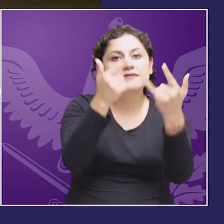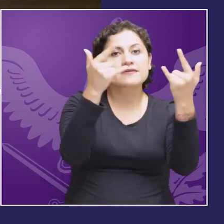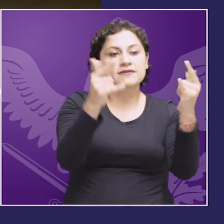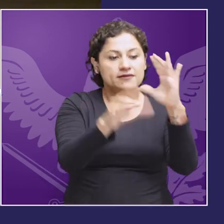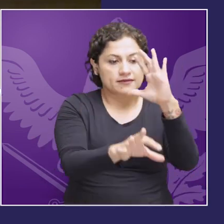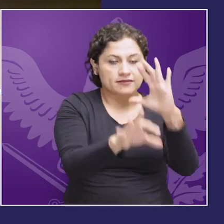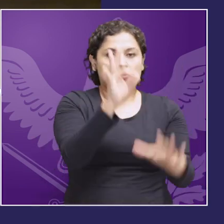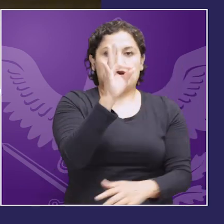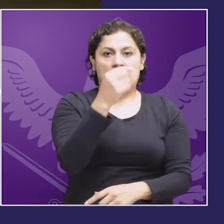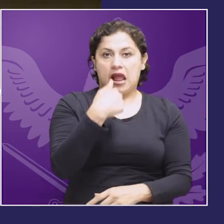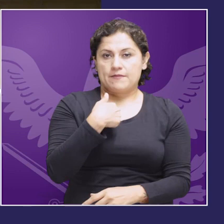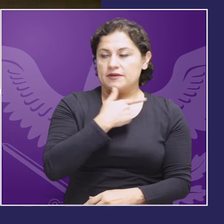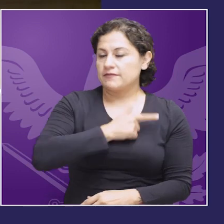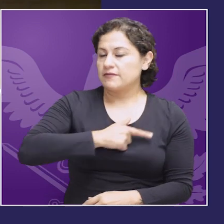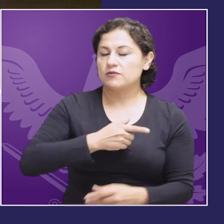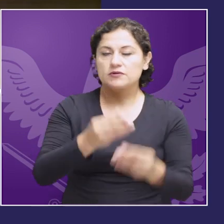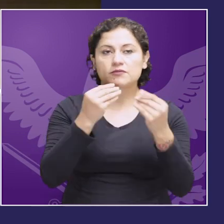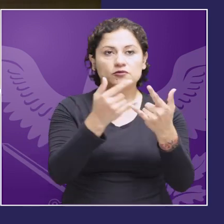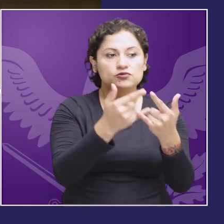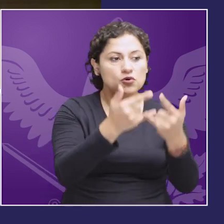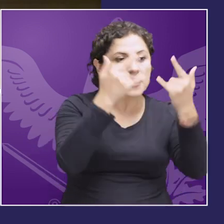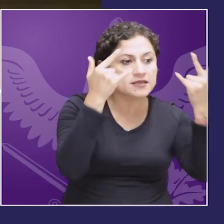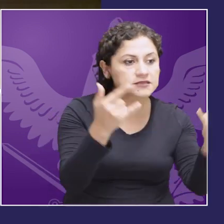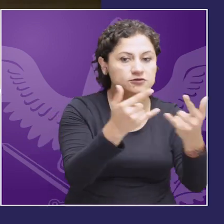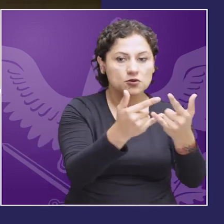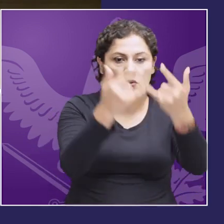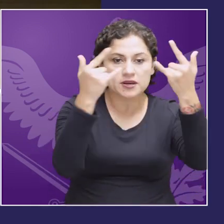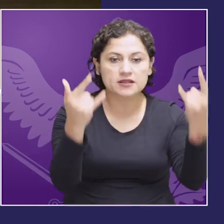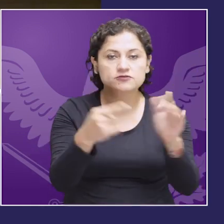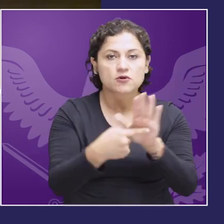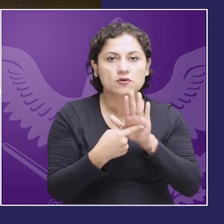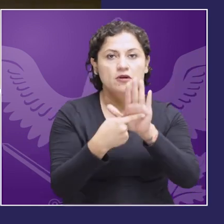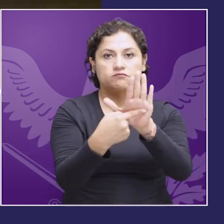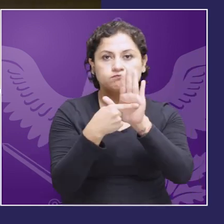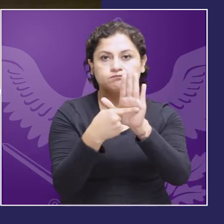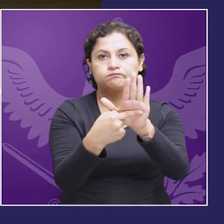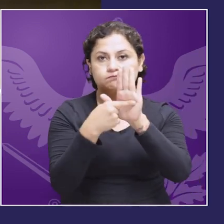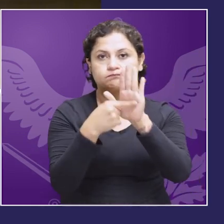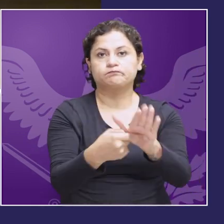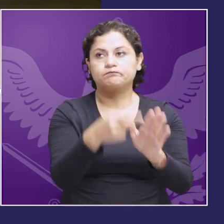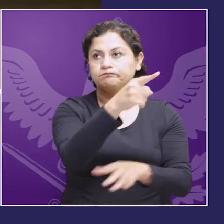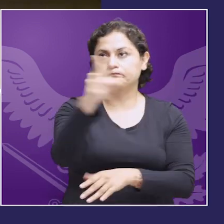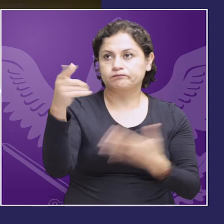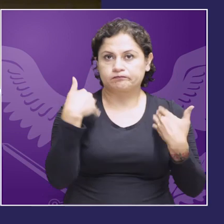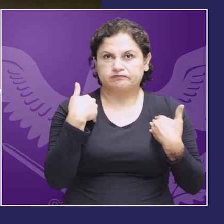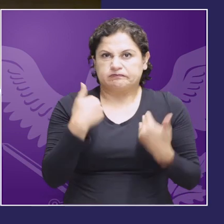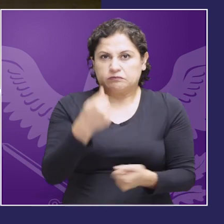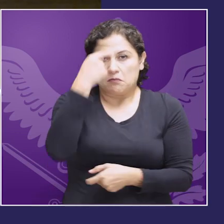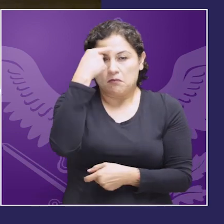de contar historias y de visibilizar casos, para ponerlo en palabras sencillas, para ponerlo